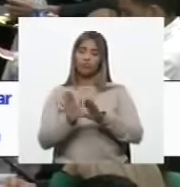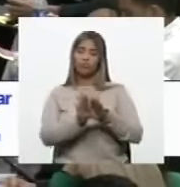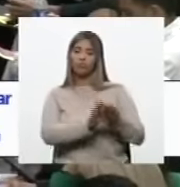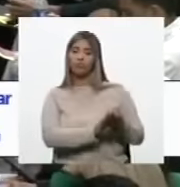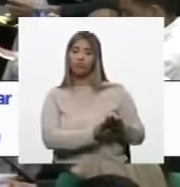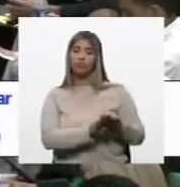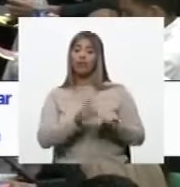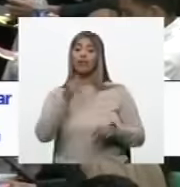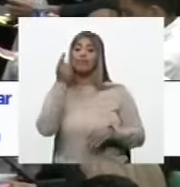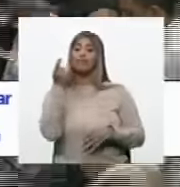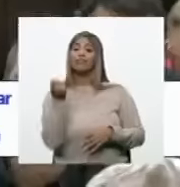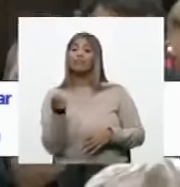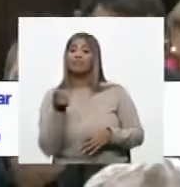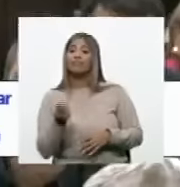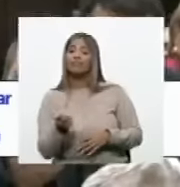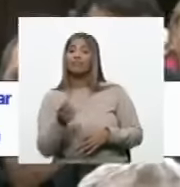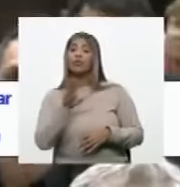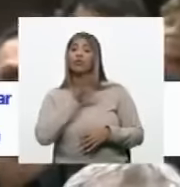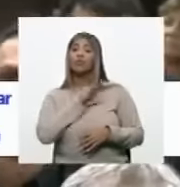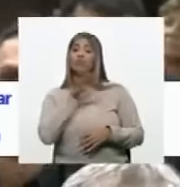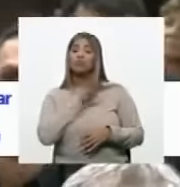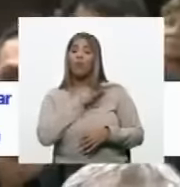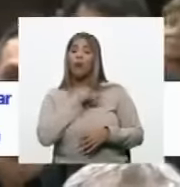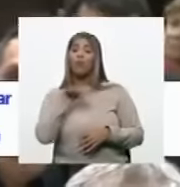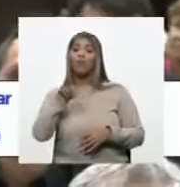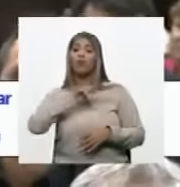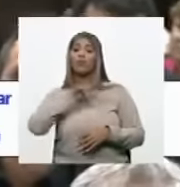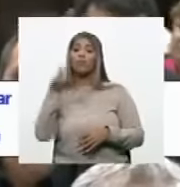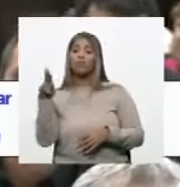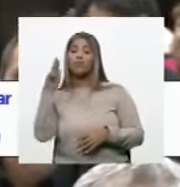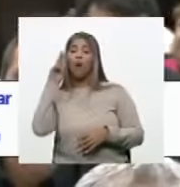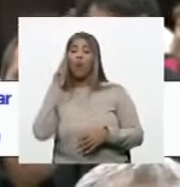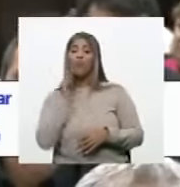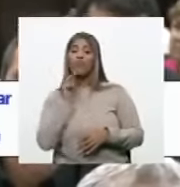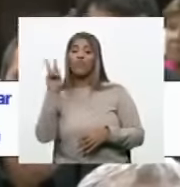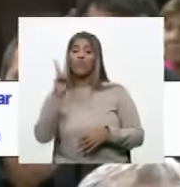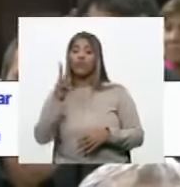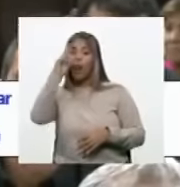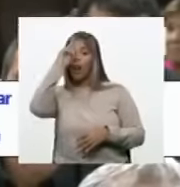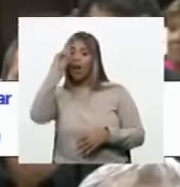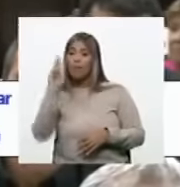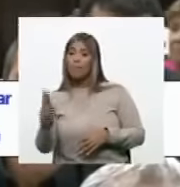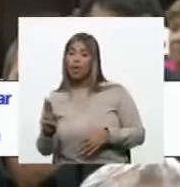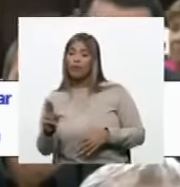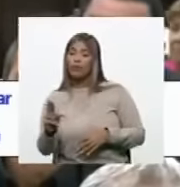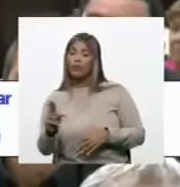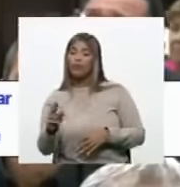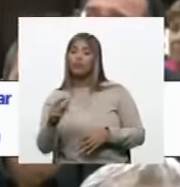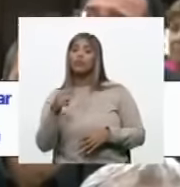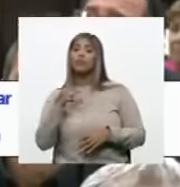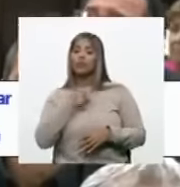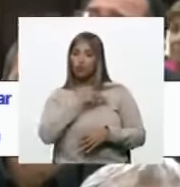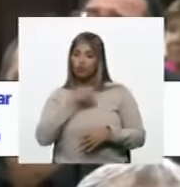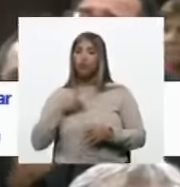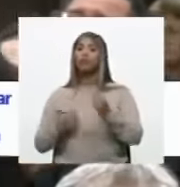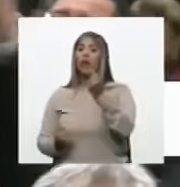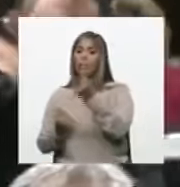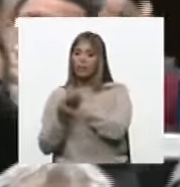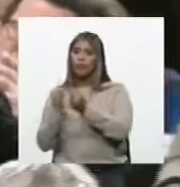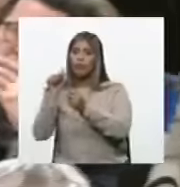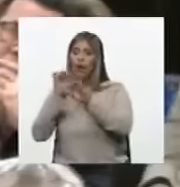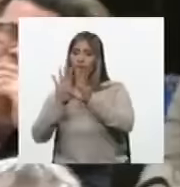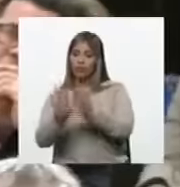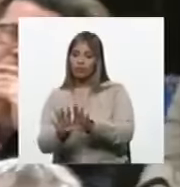los activos y el patrimonio de la República se respetan y lo acompañamos. También queremos